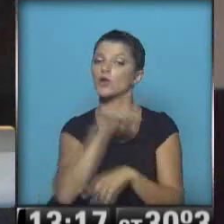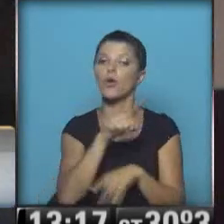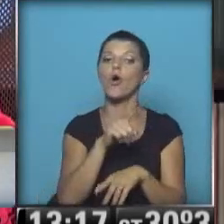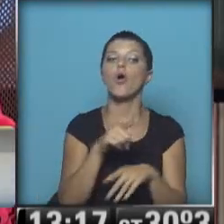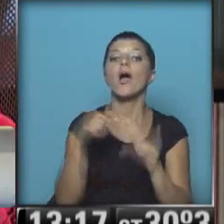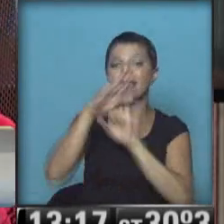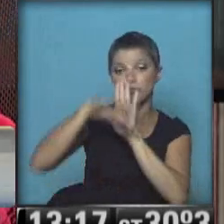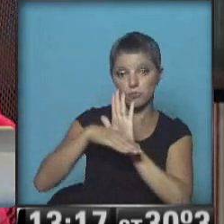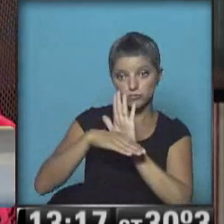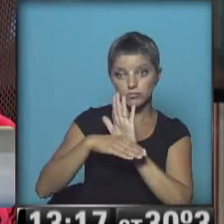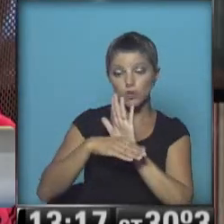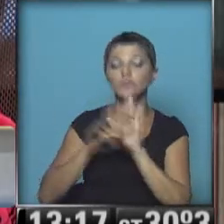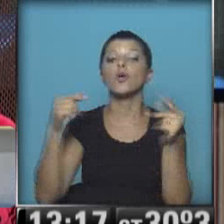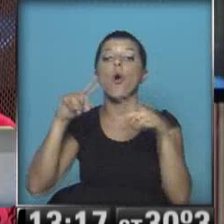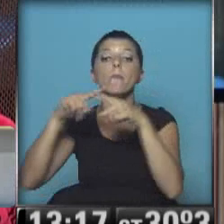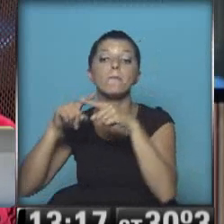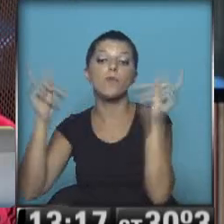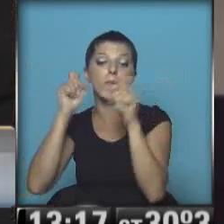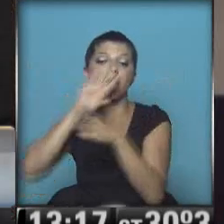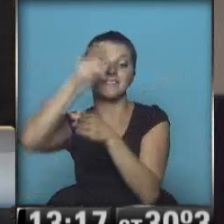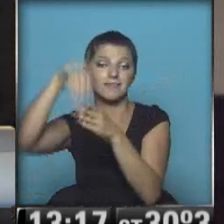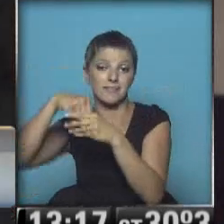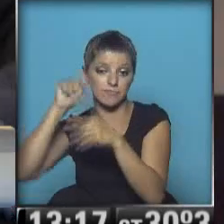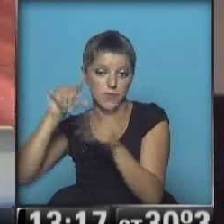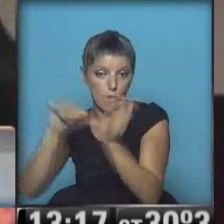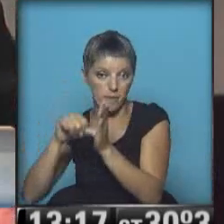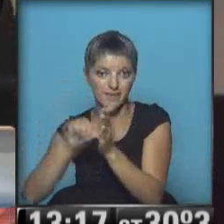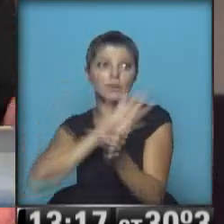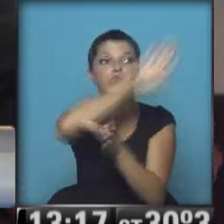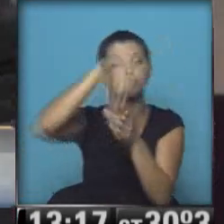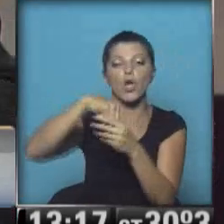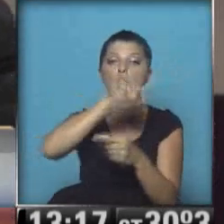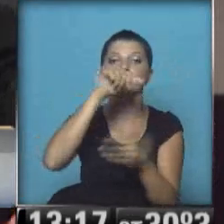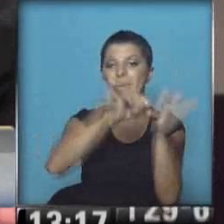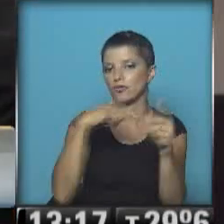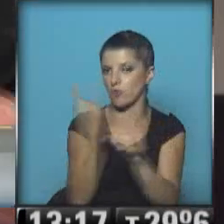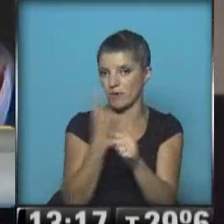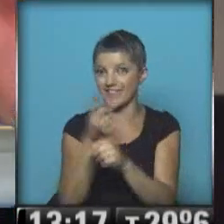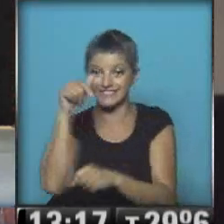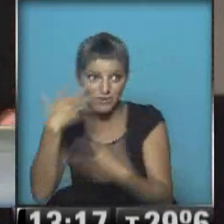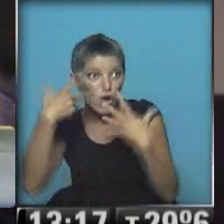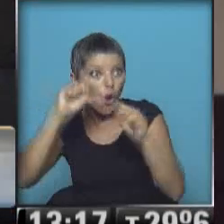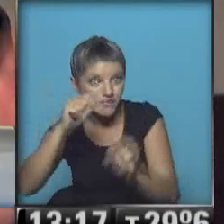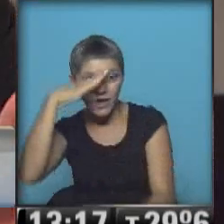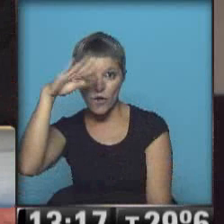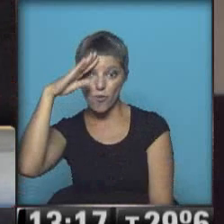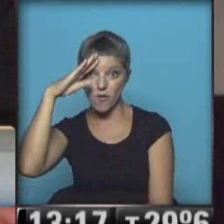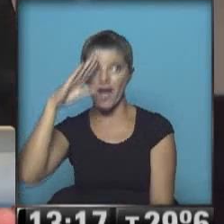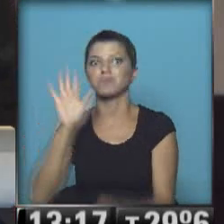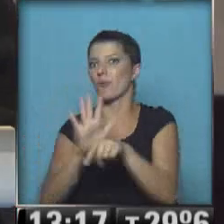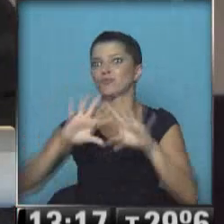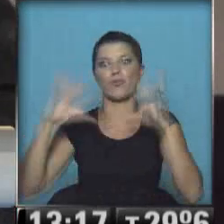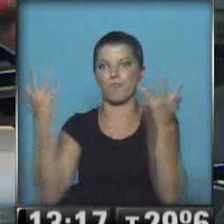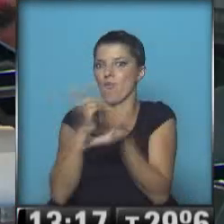contra asuntos internos del otro país si Cuba logra esto estamos ante un nuevo nuevo mundo digamos